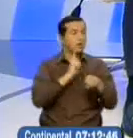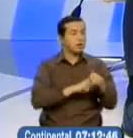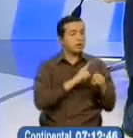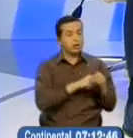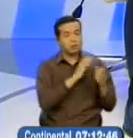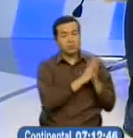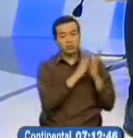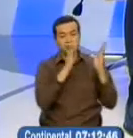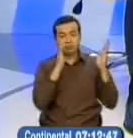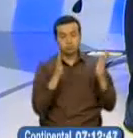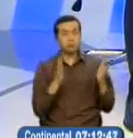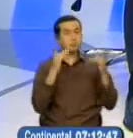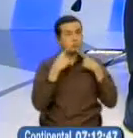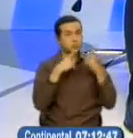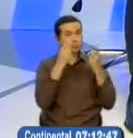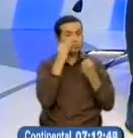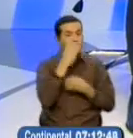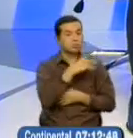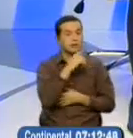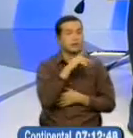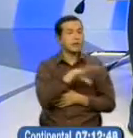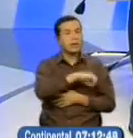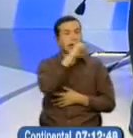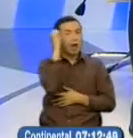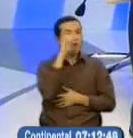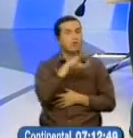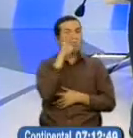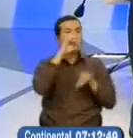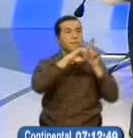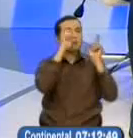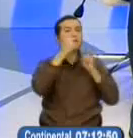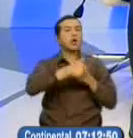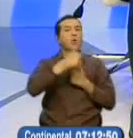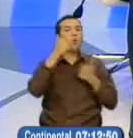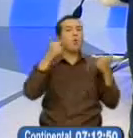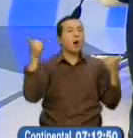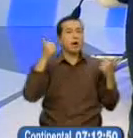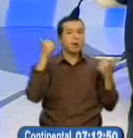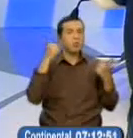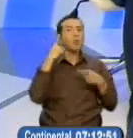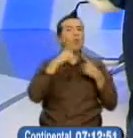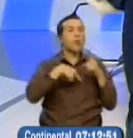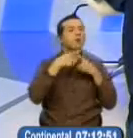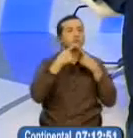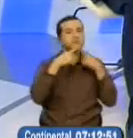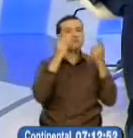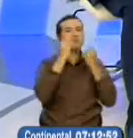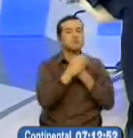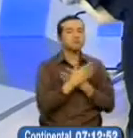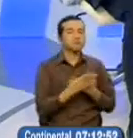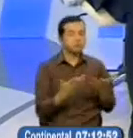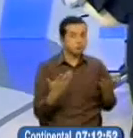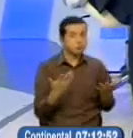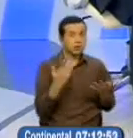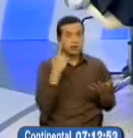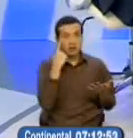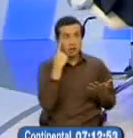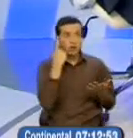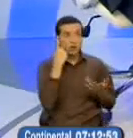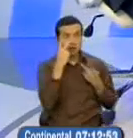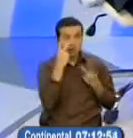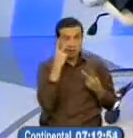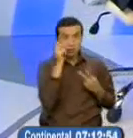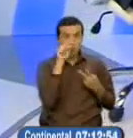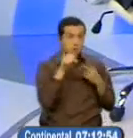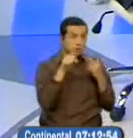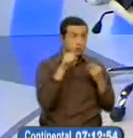ministro, podríamos conocer los resultados de estas reuniones para poder tangibilizar